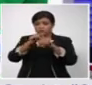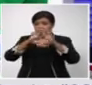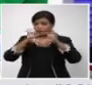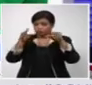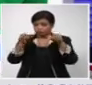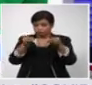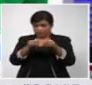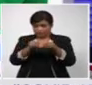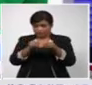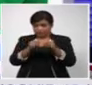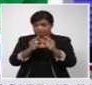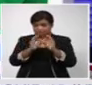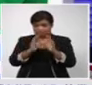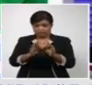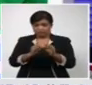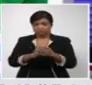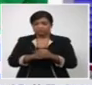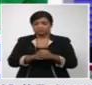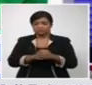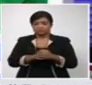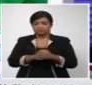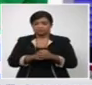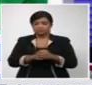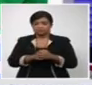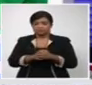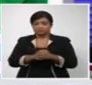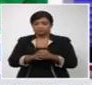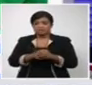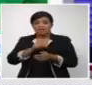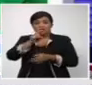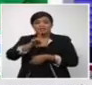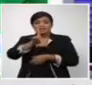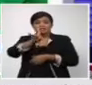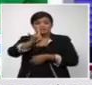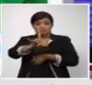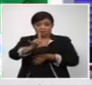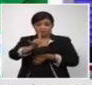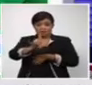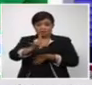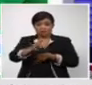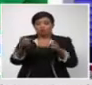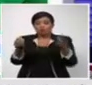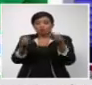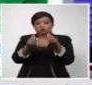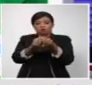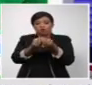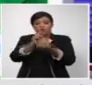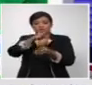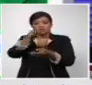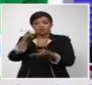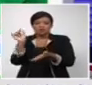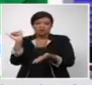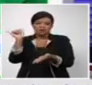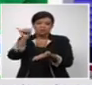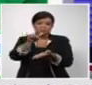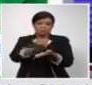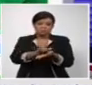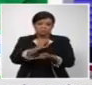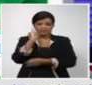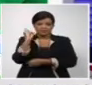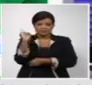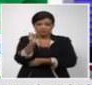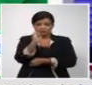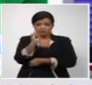19 importados, 19 estuvieron vinculados con viajeros internacionales. Como dije, el acumulado